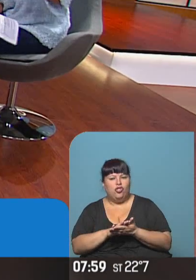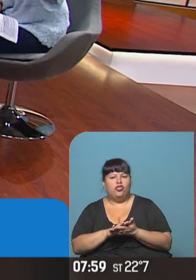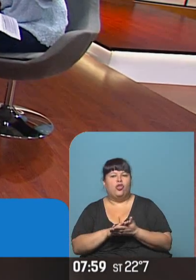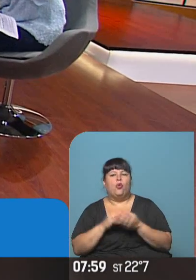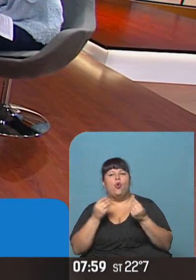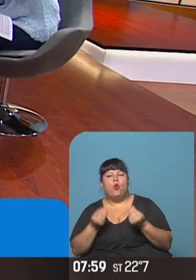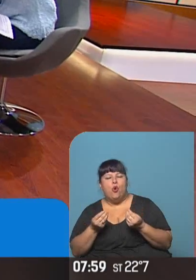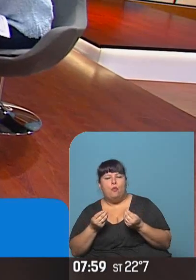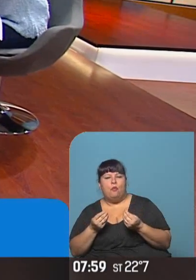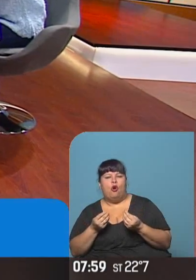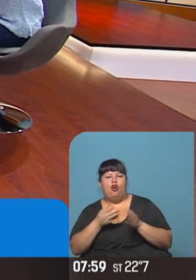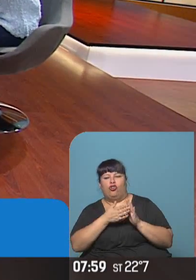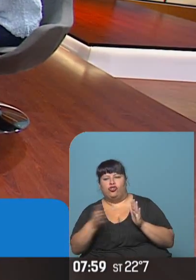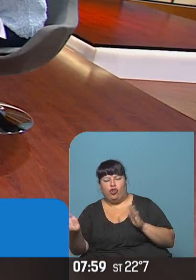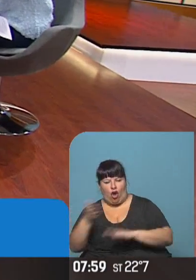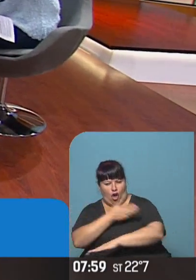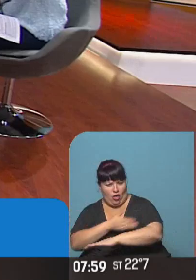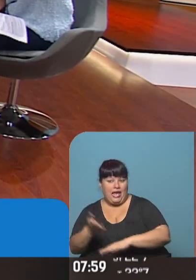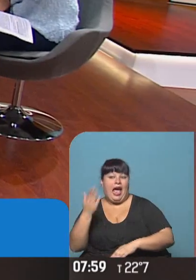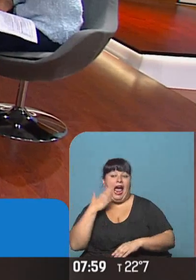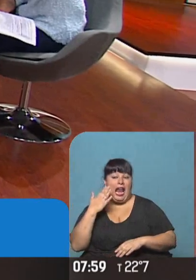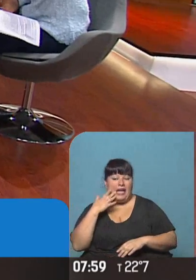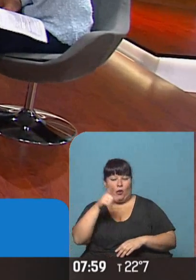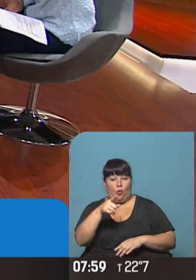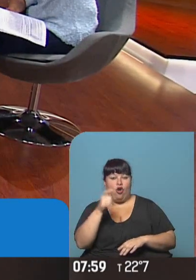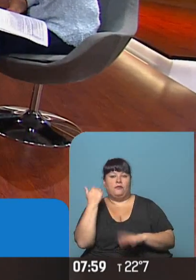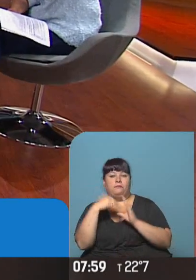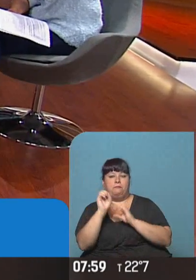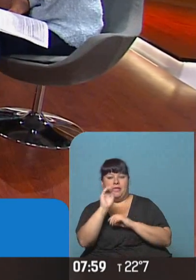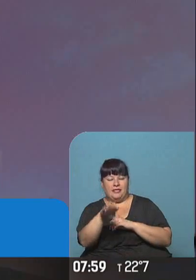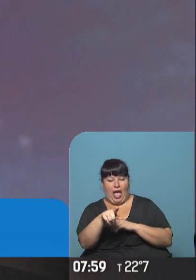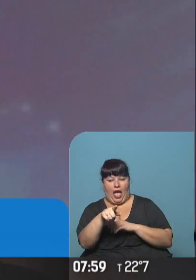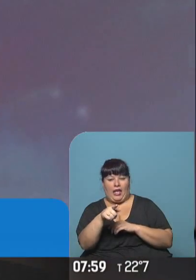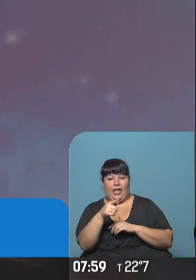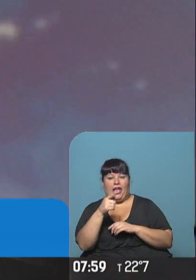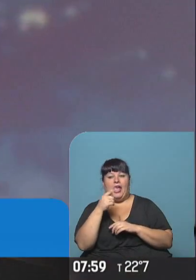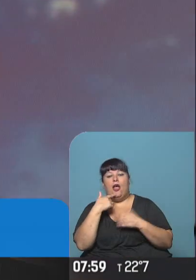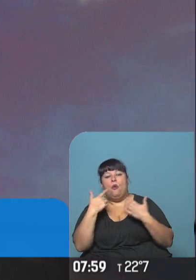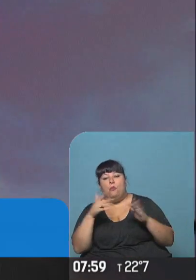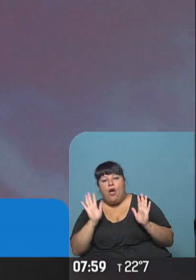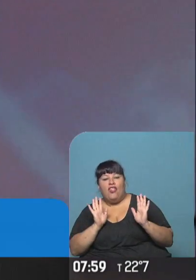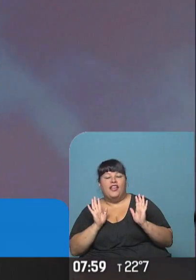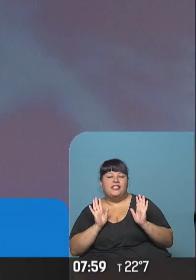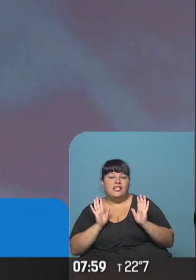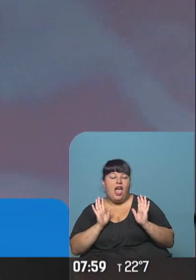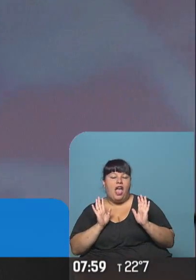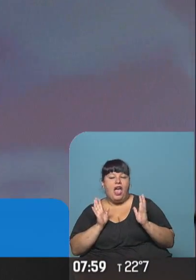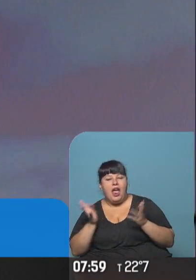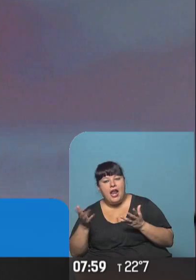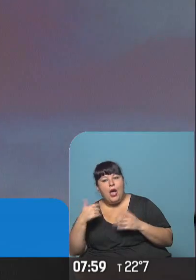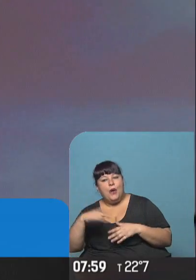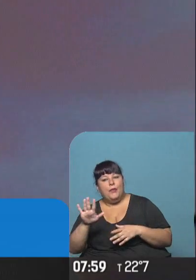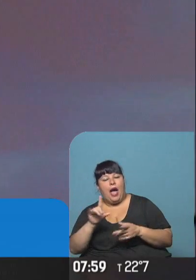de cómo sucedieron las cosas, porque a la tarde a vos te llega un mensaje de la posibilidad de